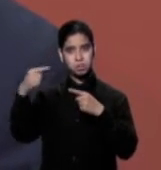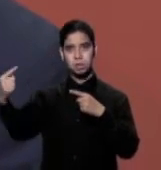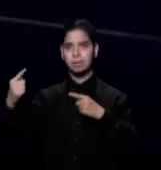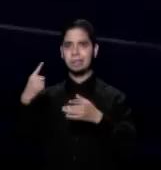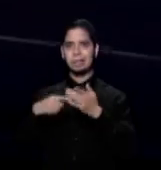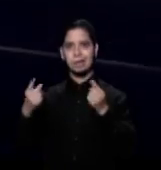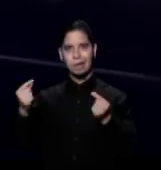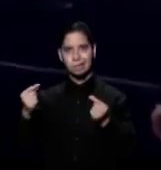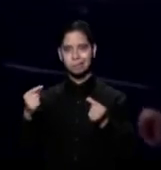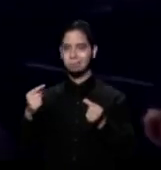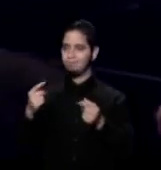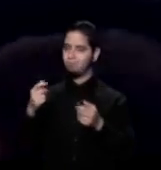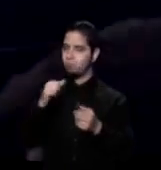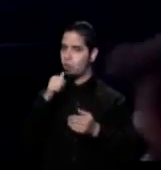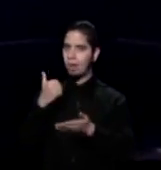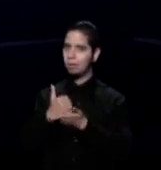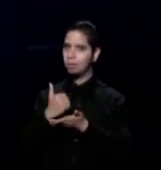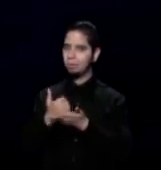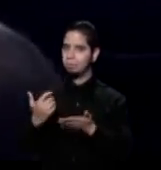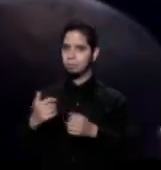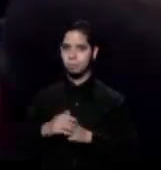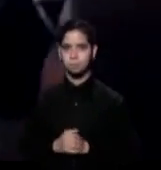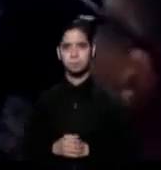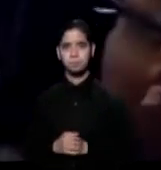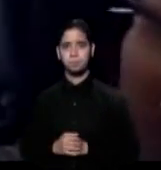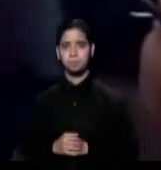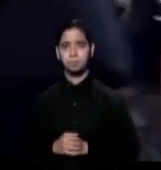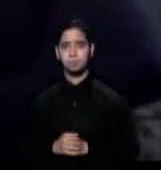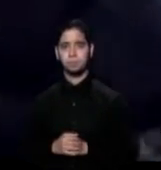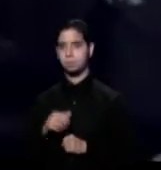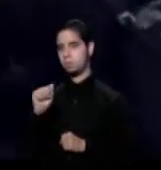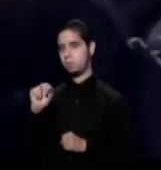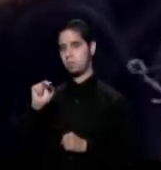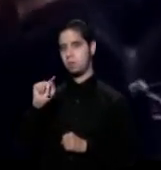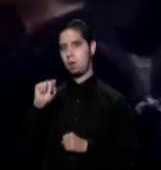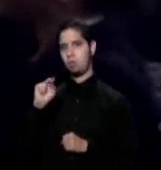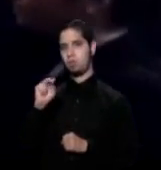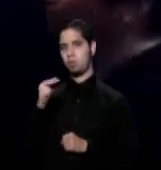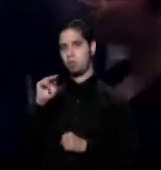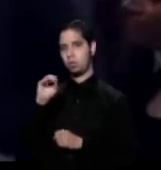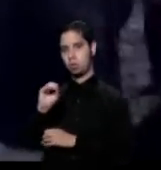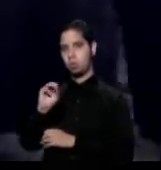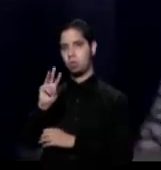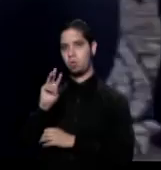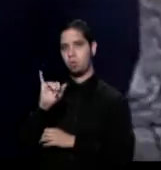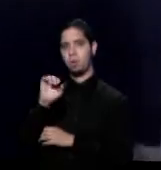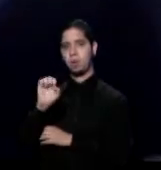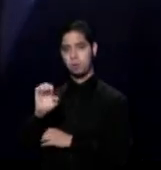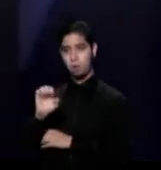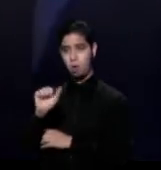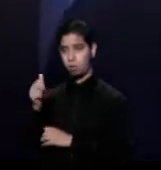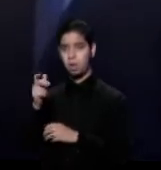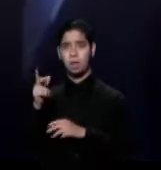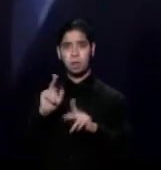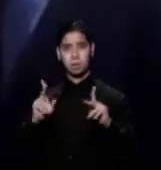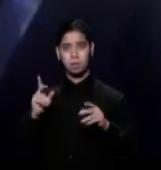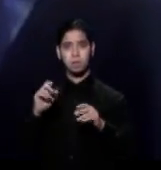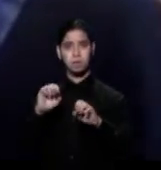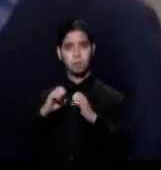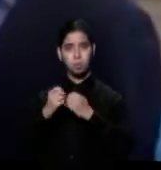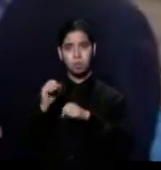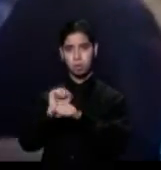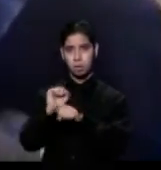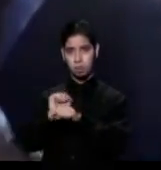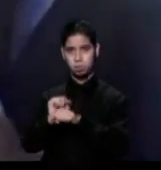del gobierno. Lew llegó a la mansión ejecutiva con su ayudante Antonio Weiss y otros miembros de su grupo de trabajo y con la custodia al Servicio Secreto